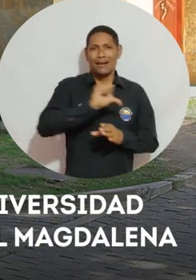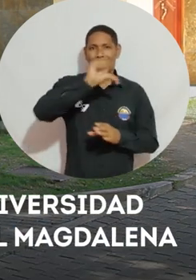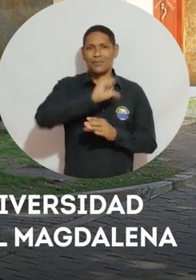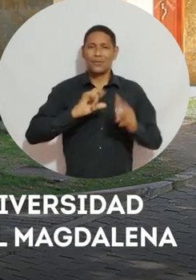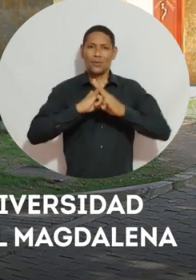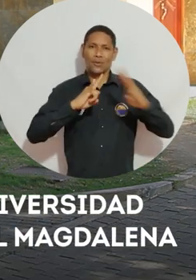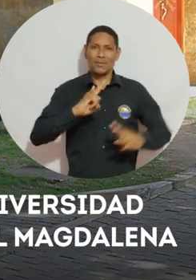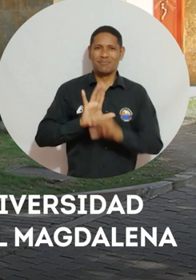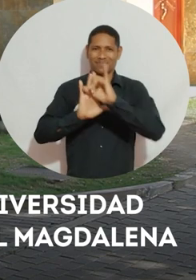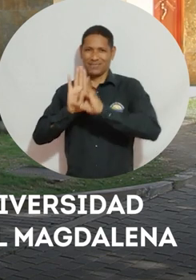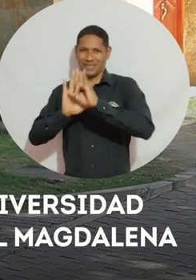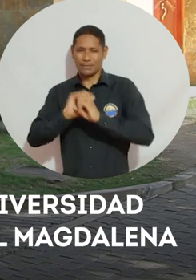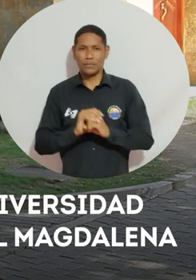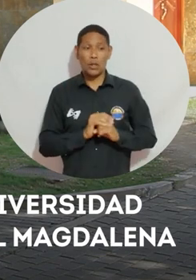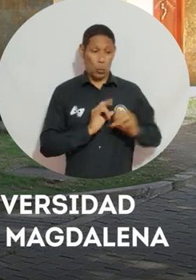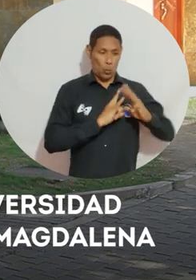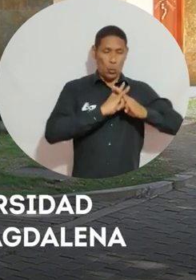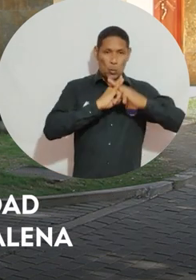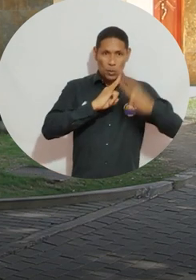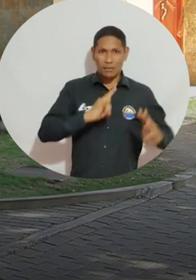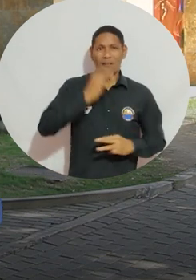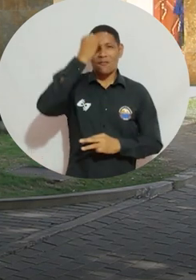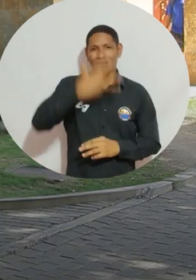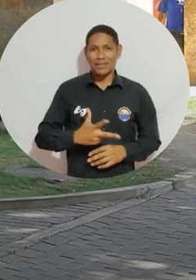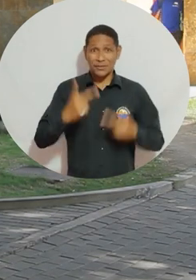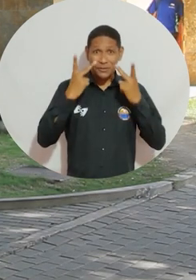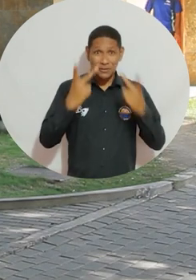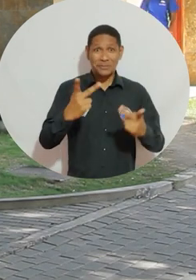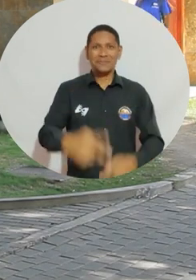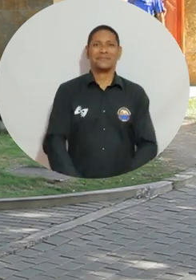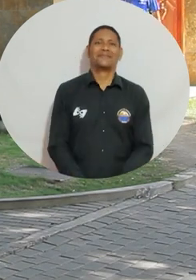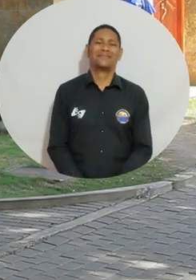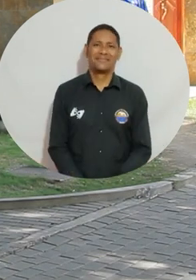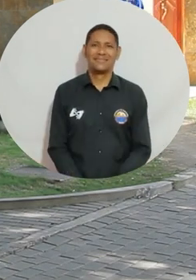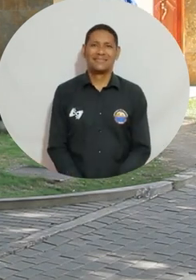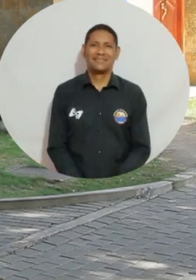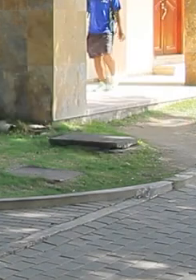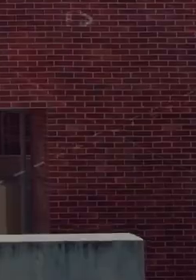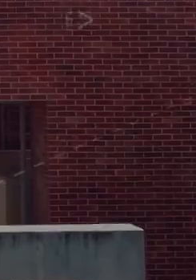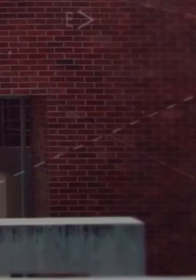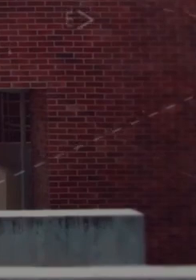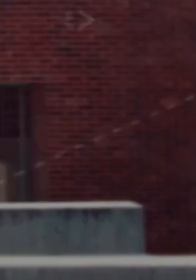institucionales, @UniMagdalena para Instagram y Twitter y Universidad del Magdalena en Facebook. ¡Hasta pronto!